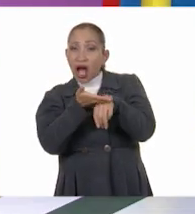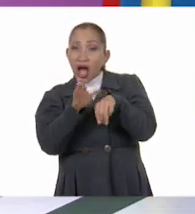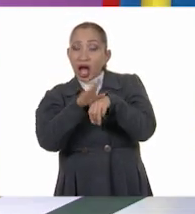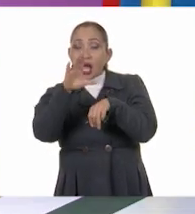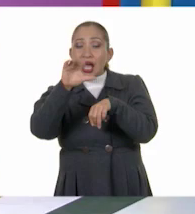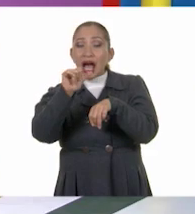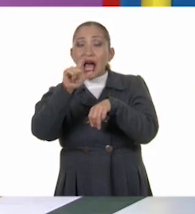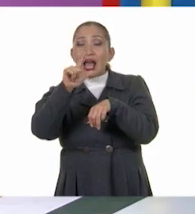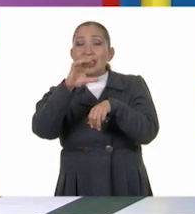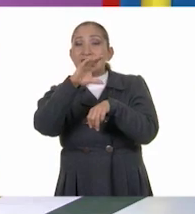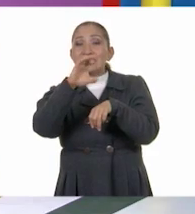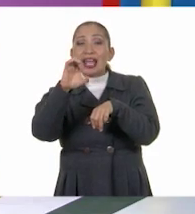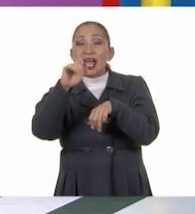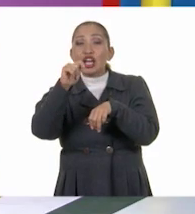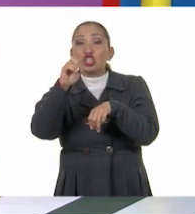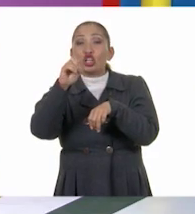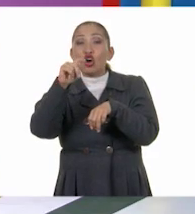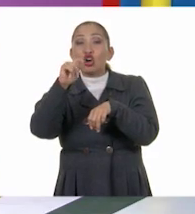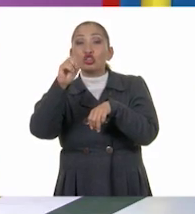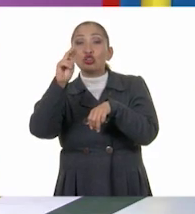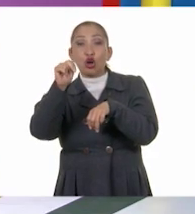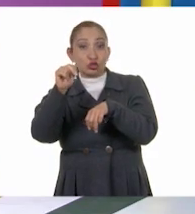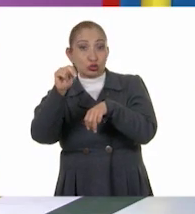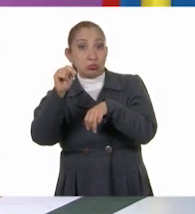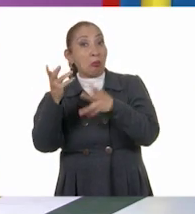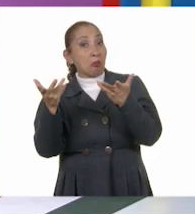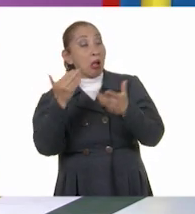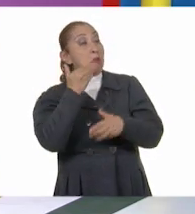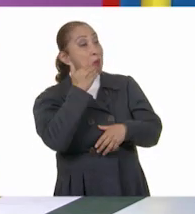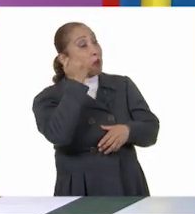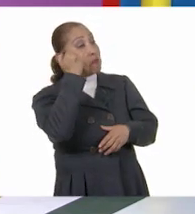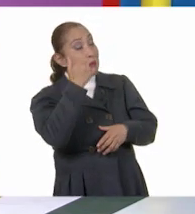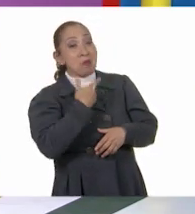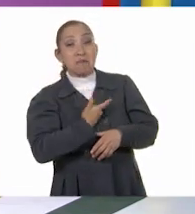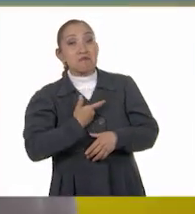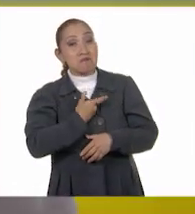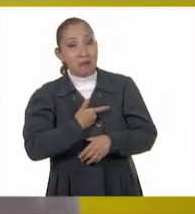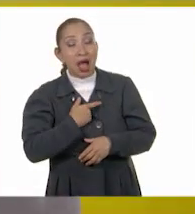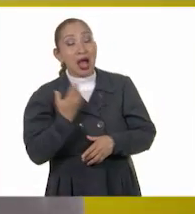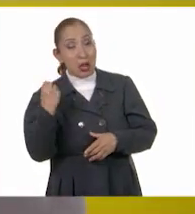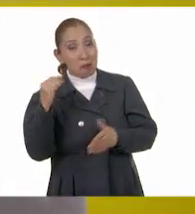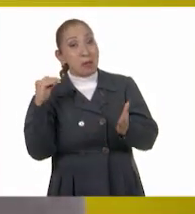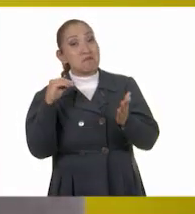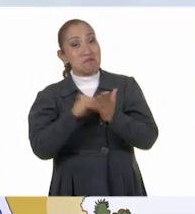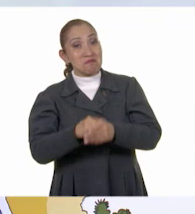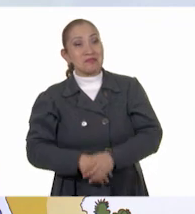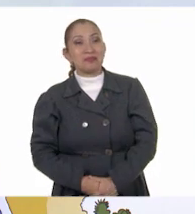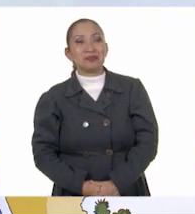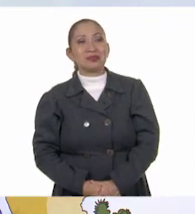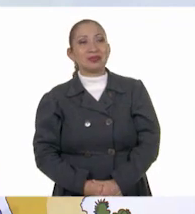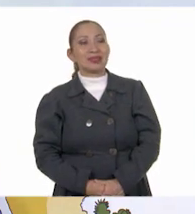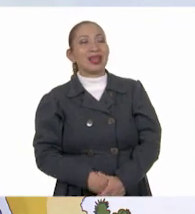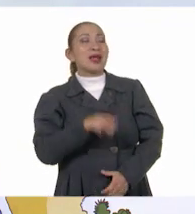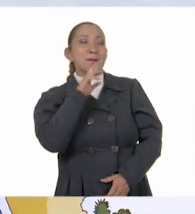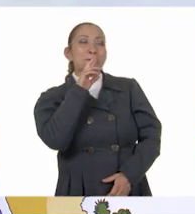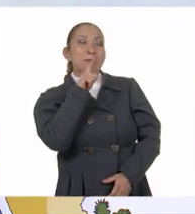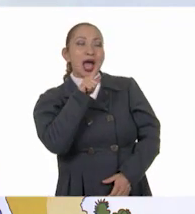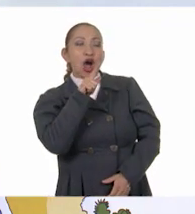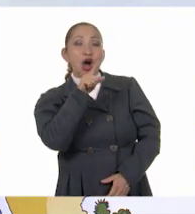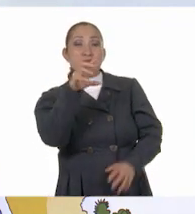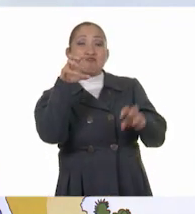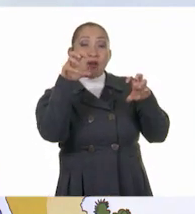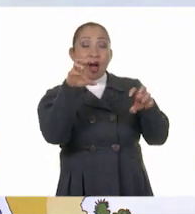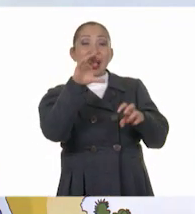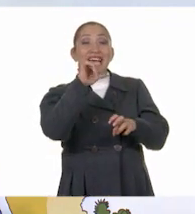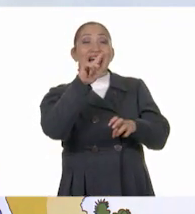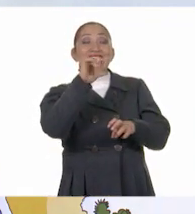calcetotón! Calcetotón, monstruo calcetotón. Sí. Muy bien, Raulito. Me gusta. Le va muy bien, creo. ¿Y por qué no dejamos que el